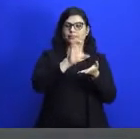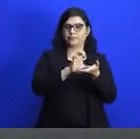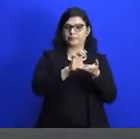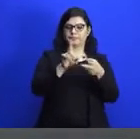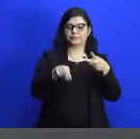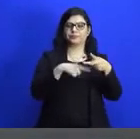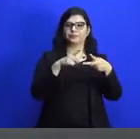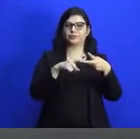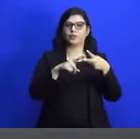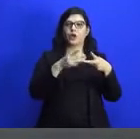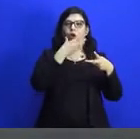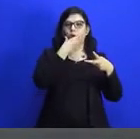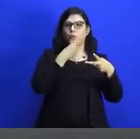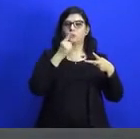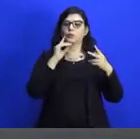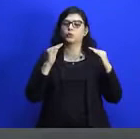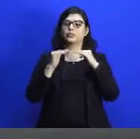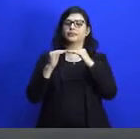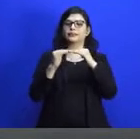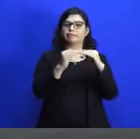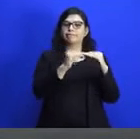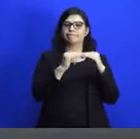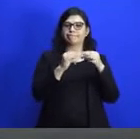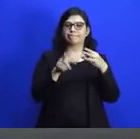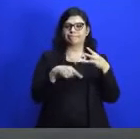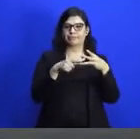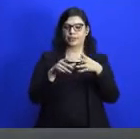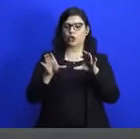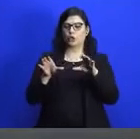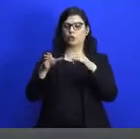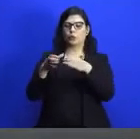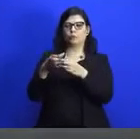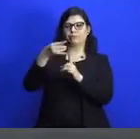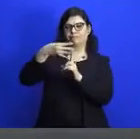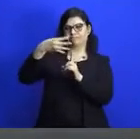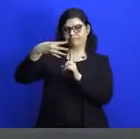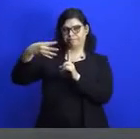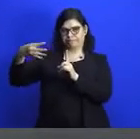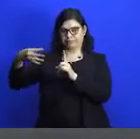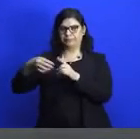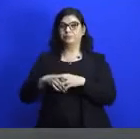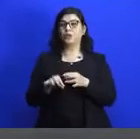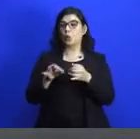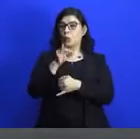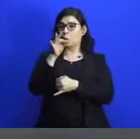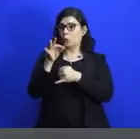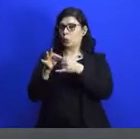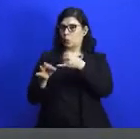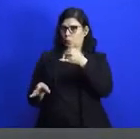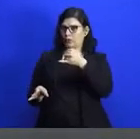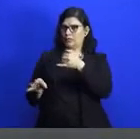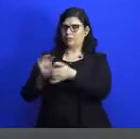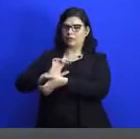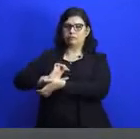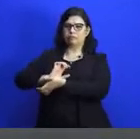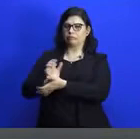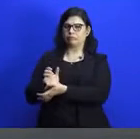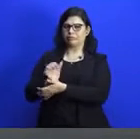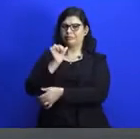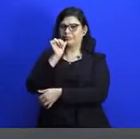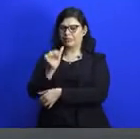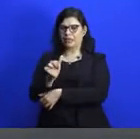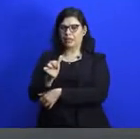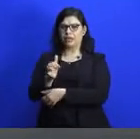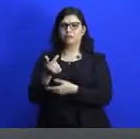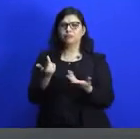segundo, equidad de género. El tercero, comunidad LGBT+. Y el último, no discriminación. Y todo esto